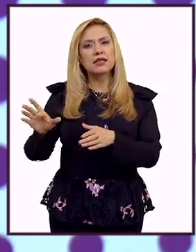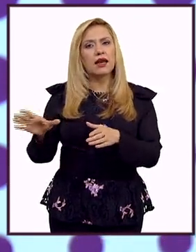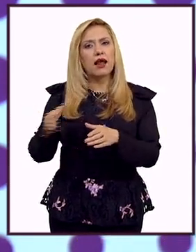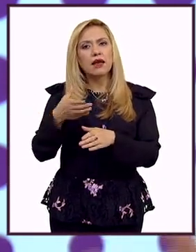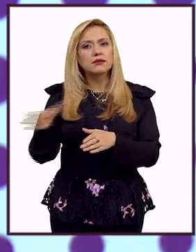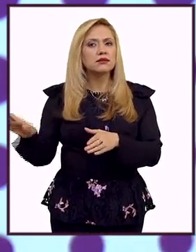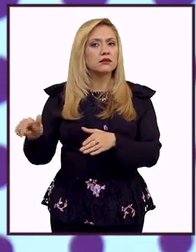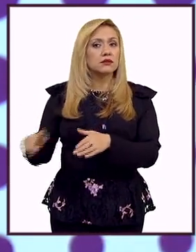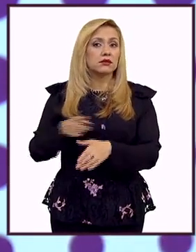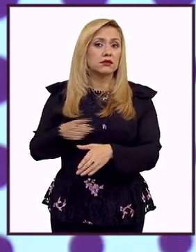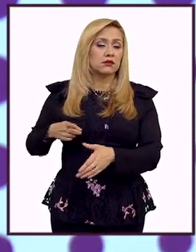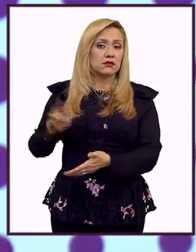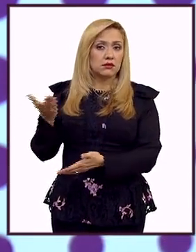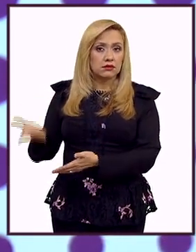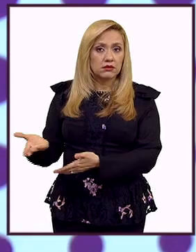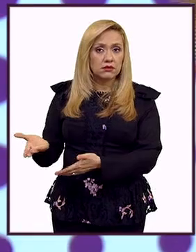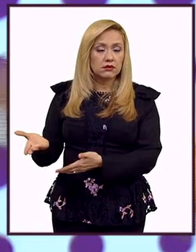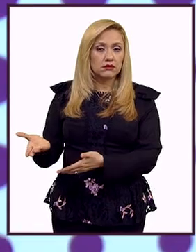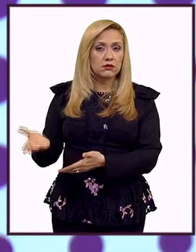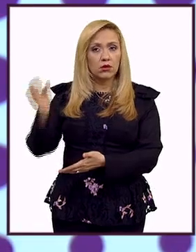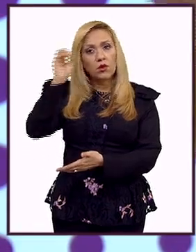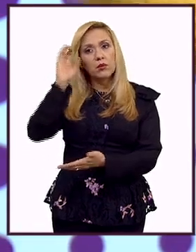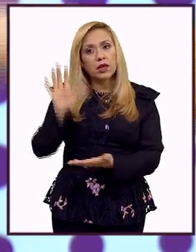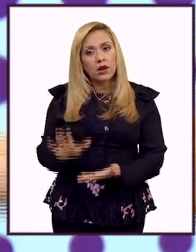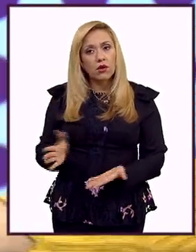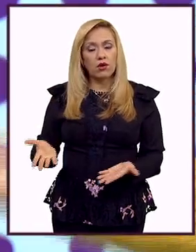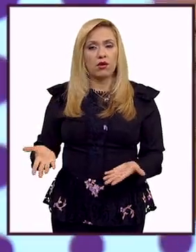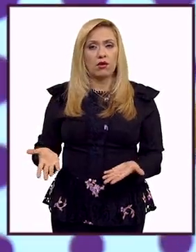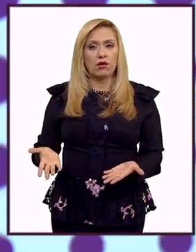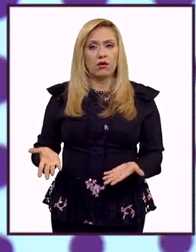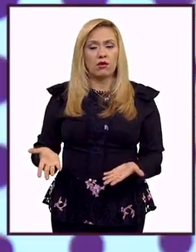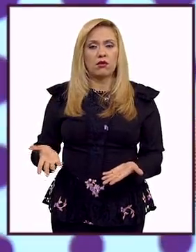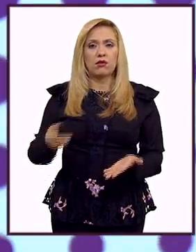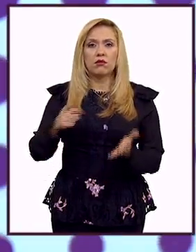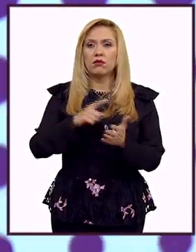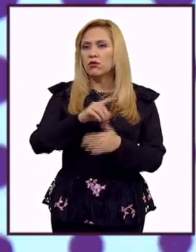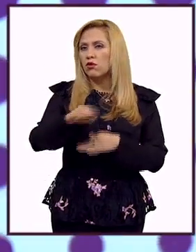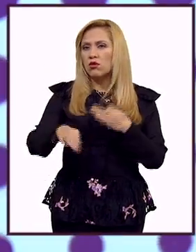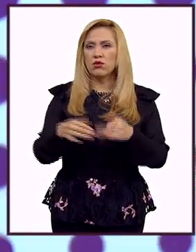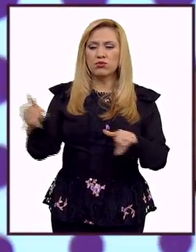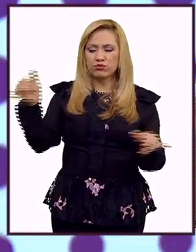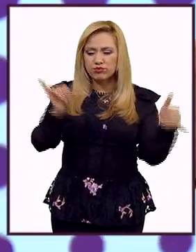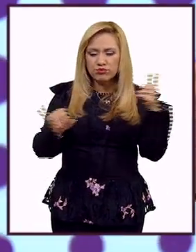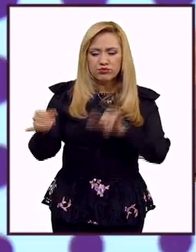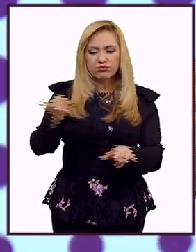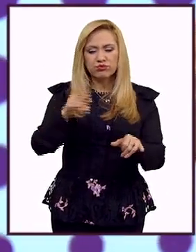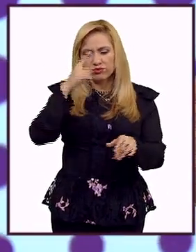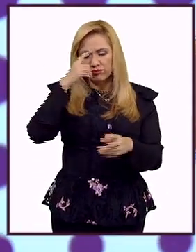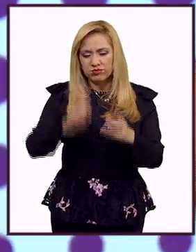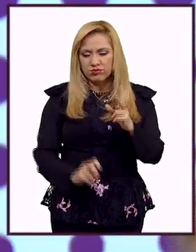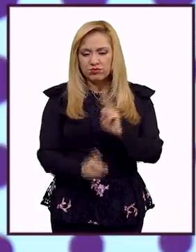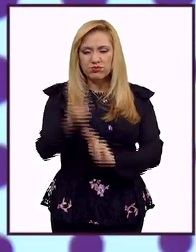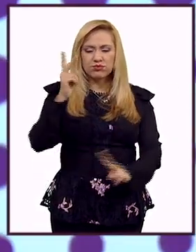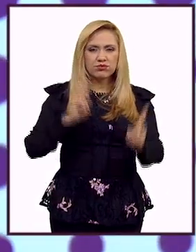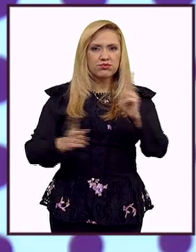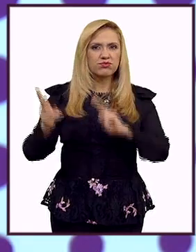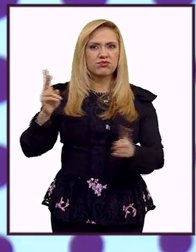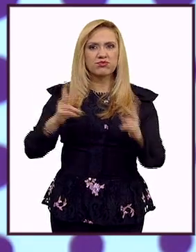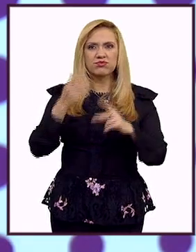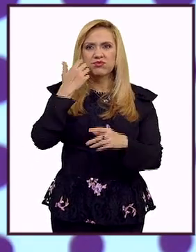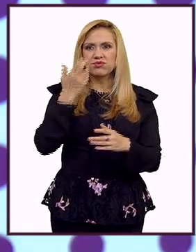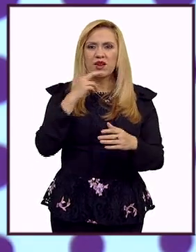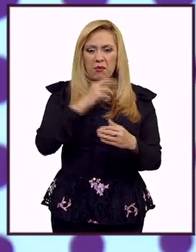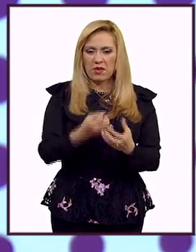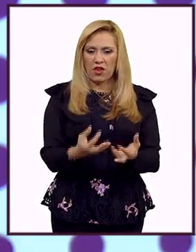política de cualquier tipo, incluyendo digamos, las políticas extractivas, las políticas sobre transgénicos, todas estas políticas donde digamos, el Estado quiere intervenir en